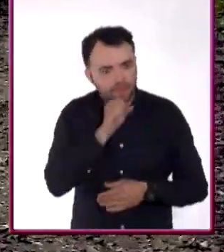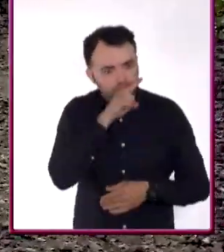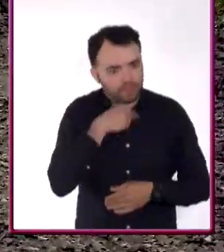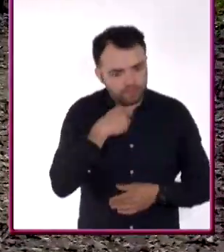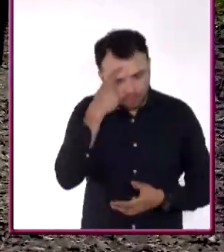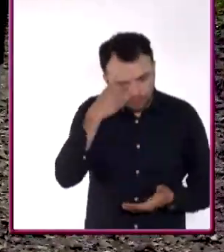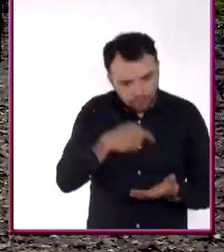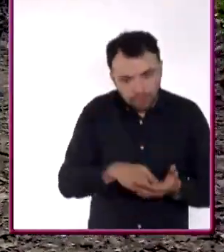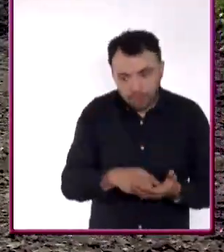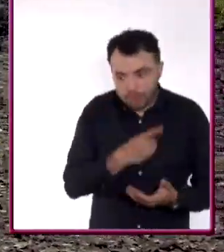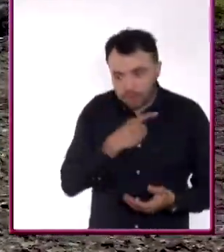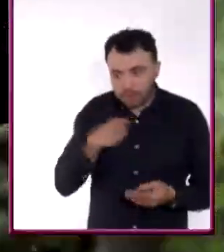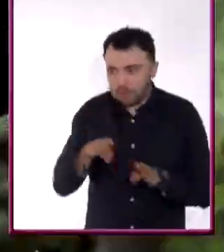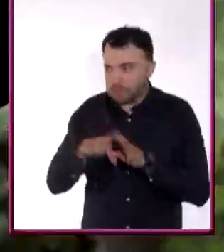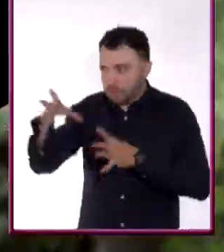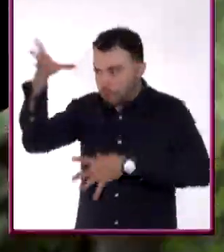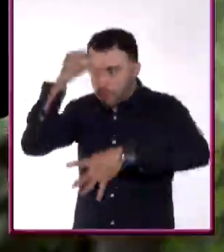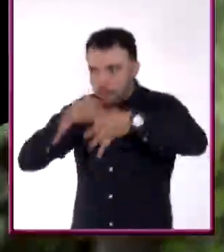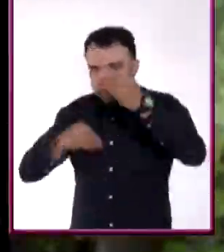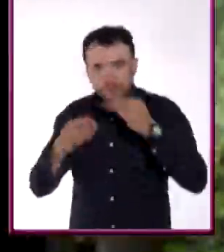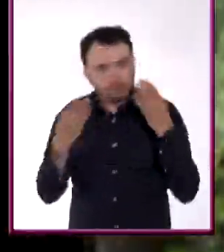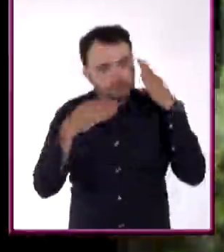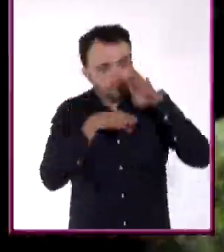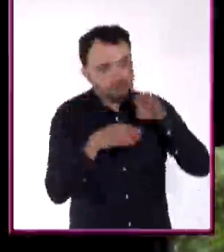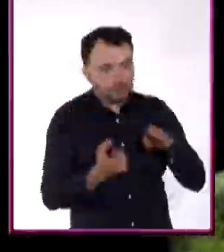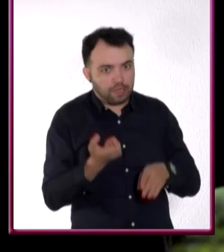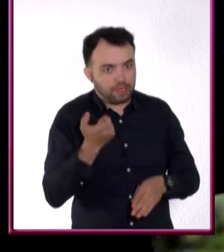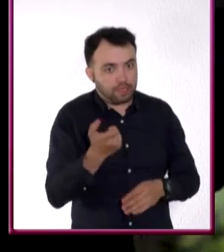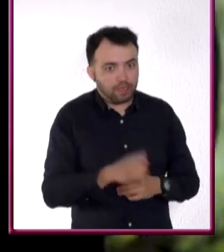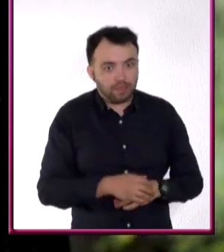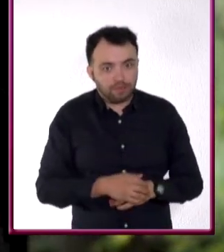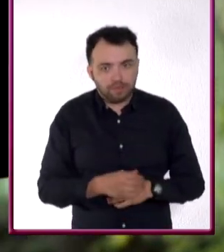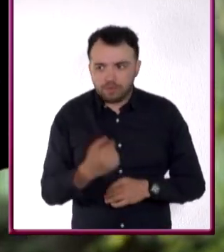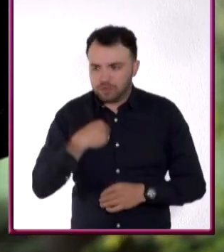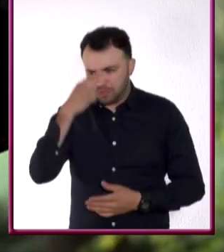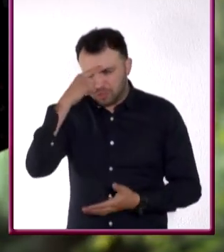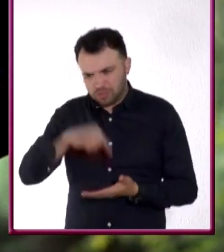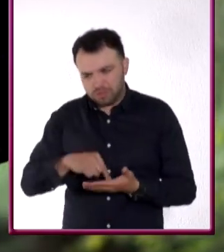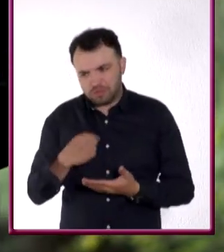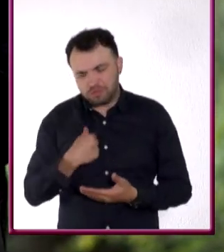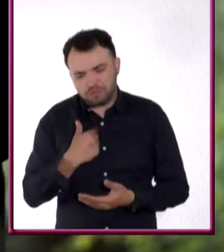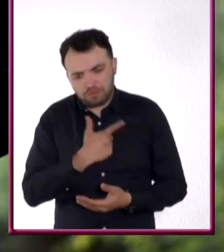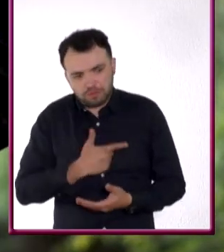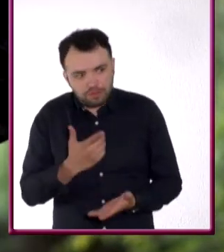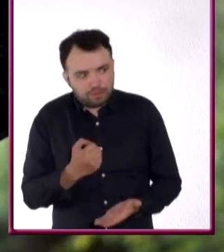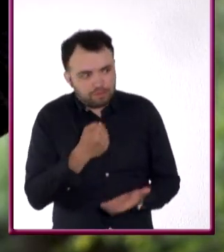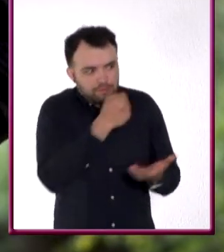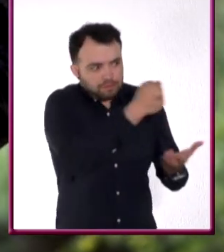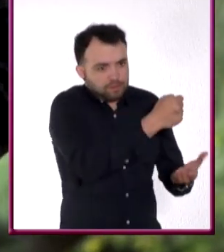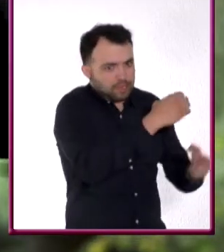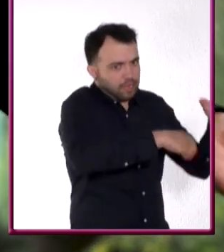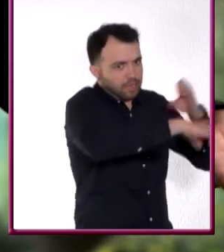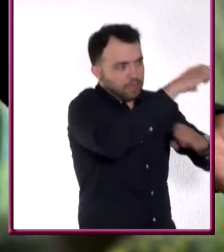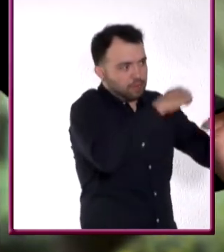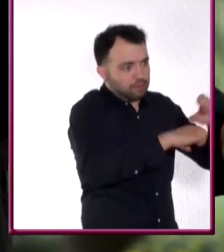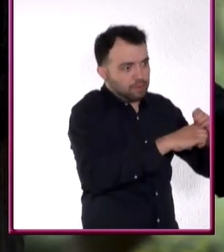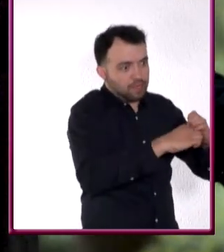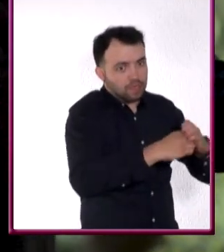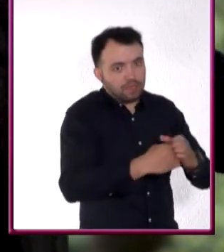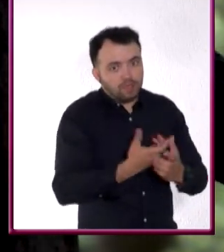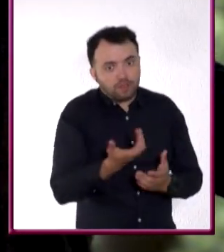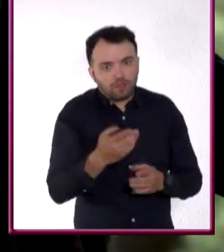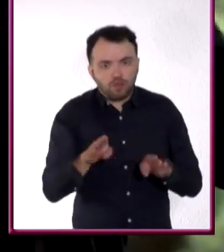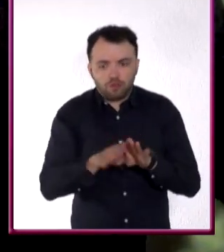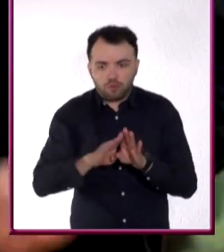aprender cosas de educación financiera. No sé si voy a invertir en la bolsa, pero creo que no me vendría mal ahorrar un poco. ¿Y ustedes invertirían en la